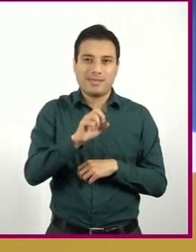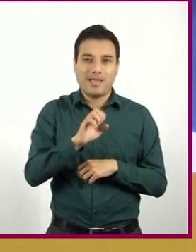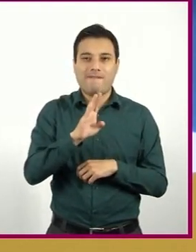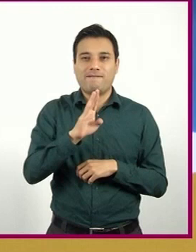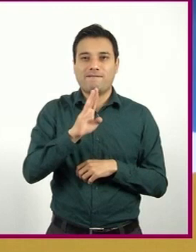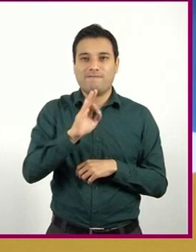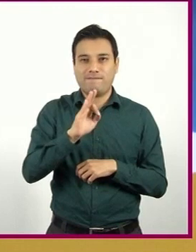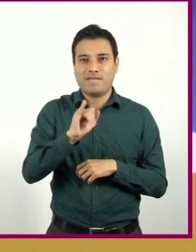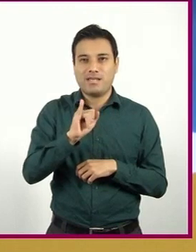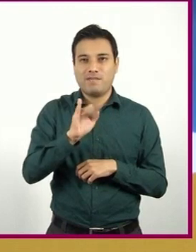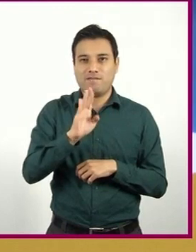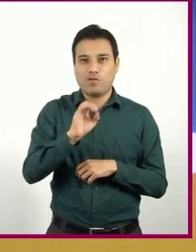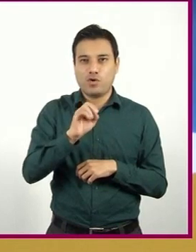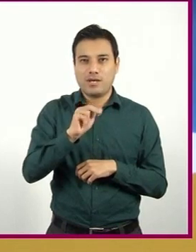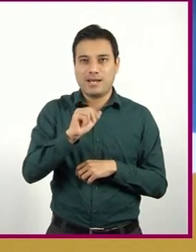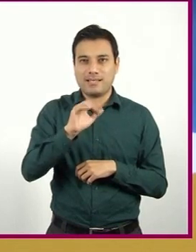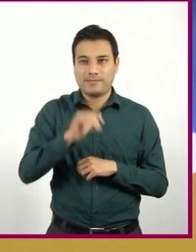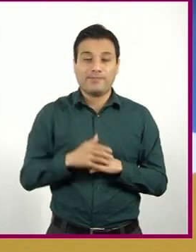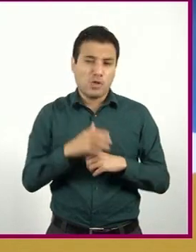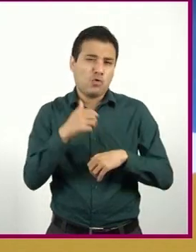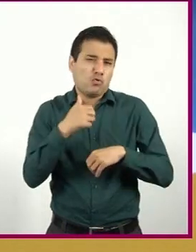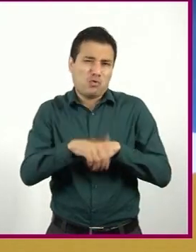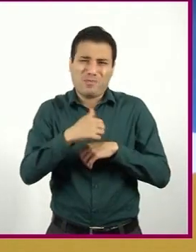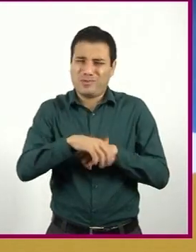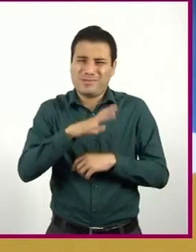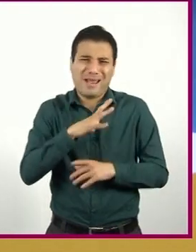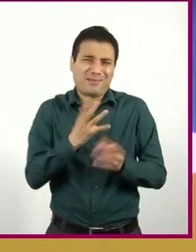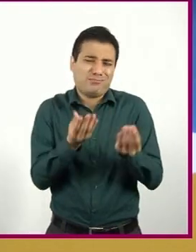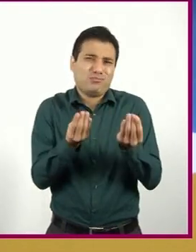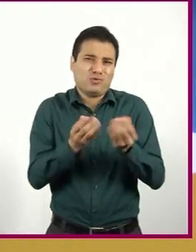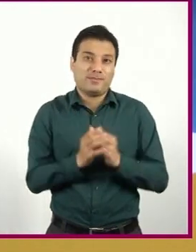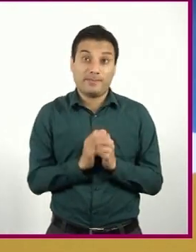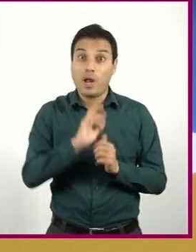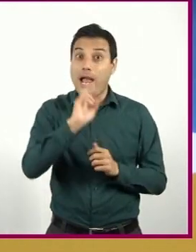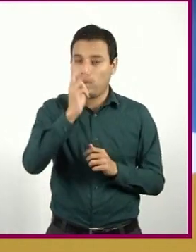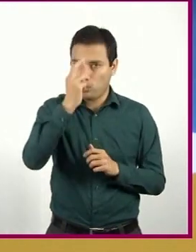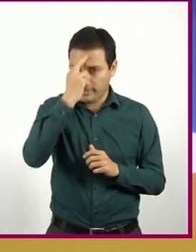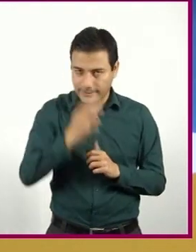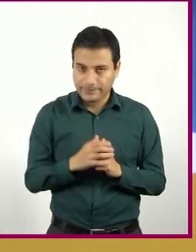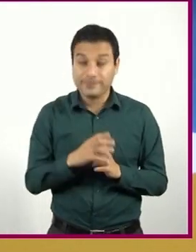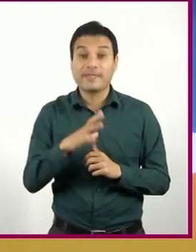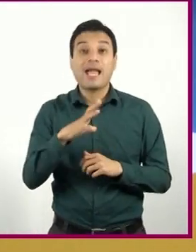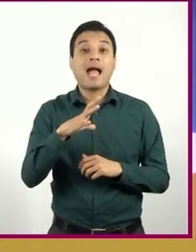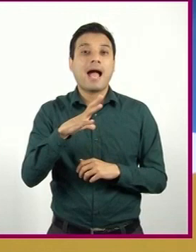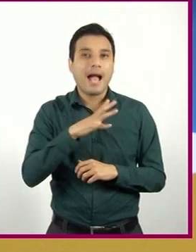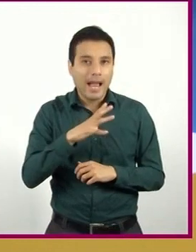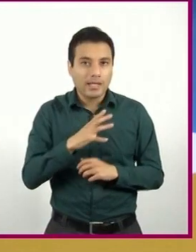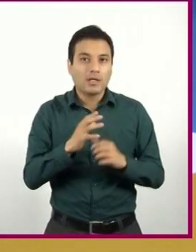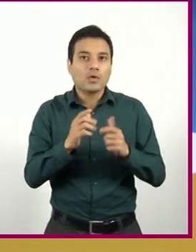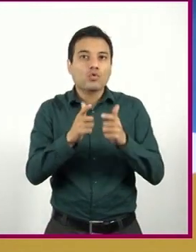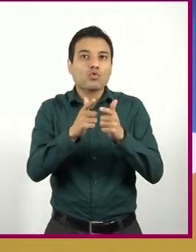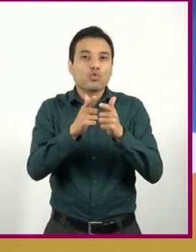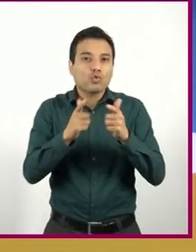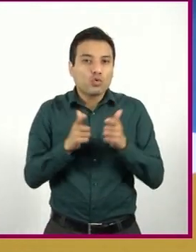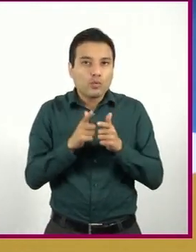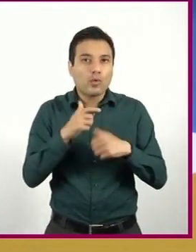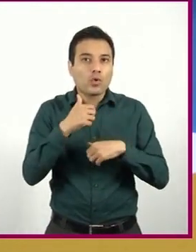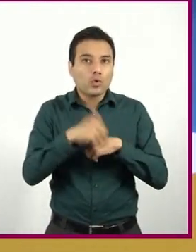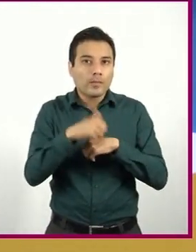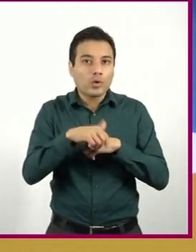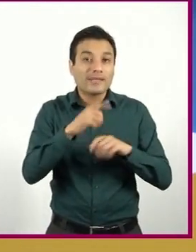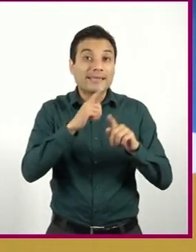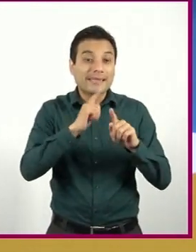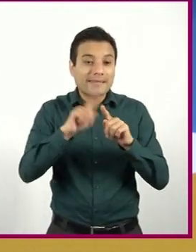Los números son infinitos, pero debemos tener presente que existen varios conjuntos de números, lo que es aún